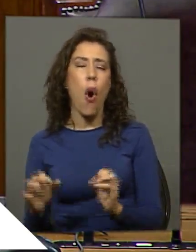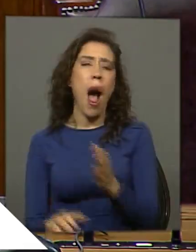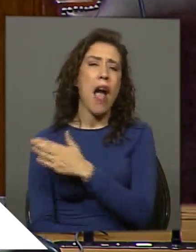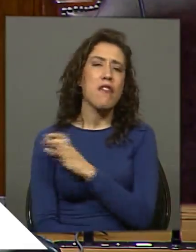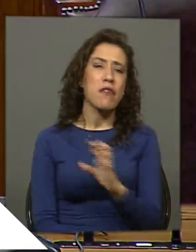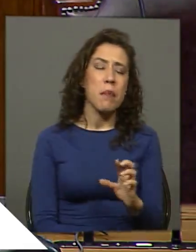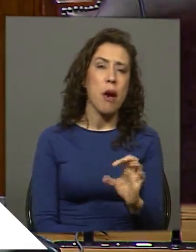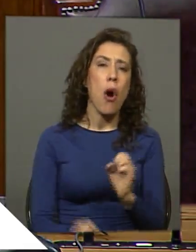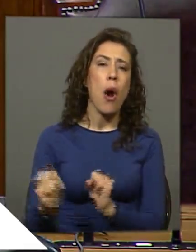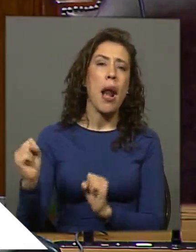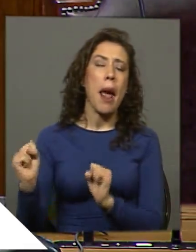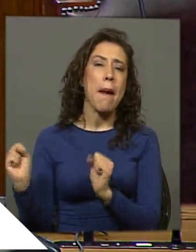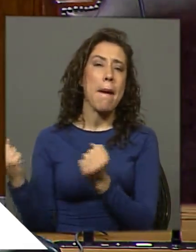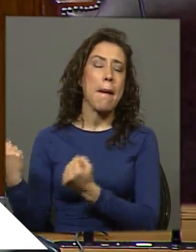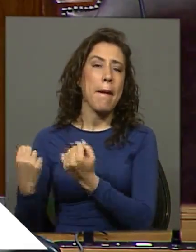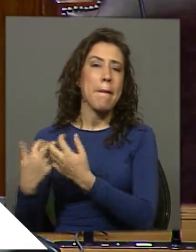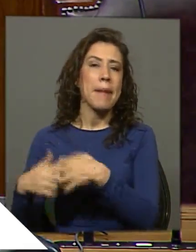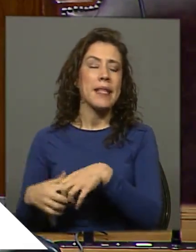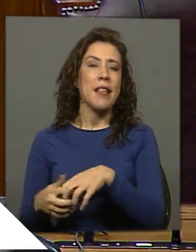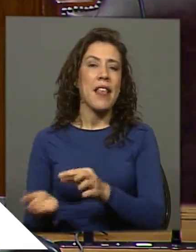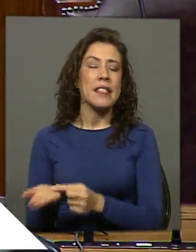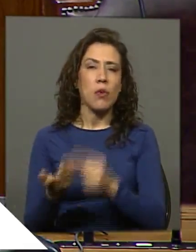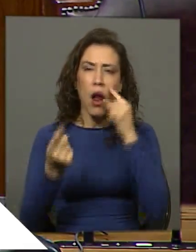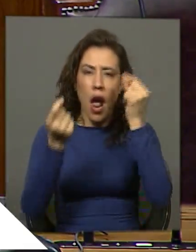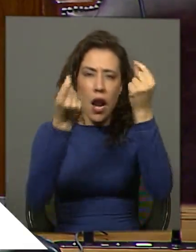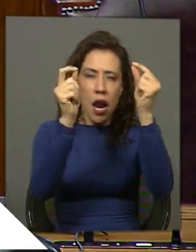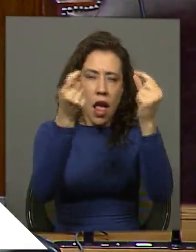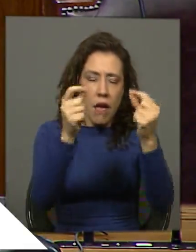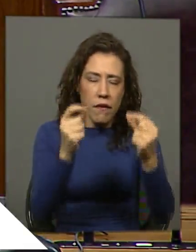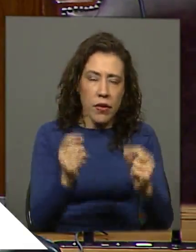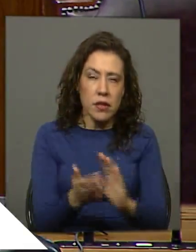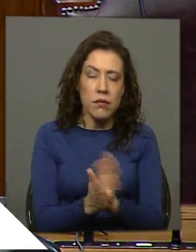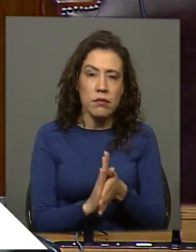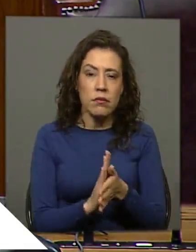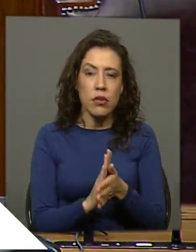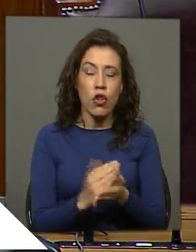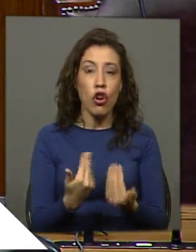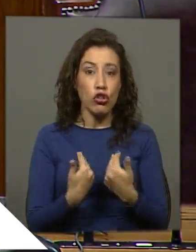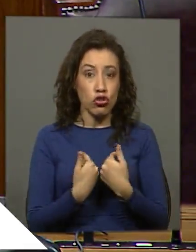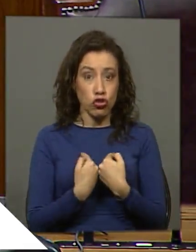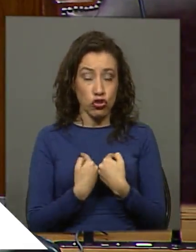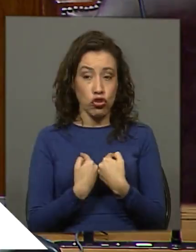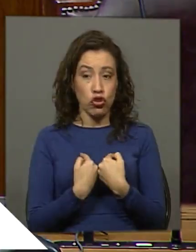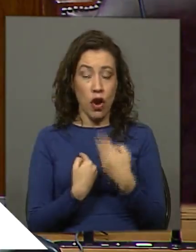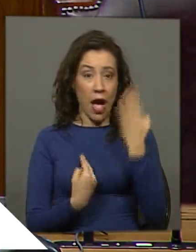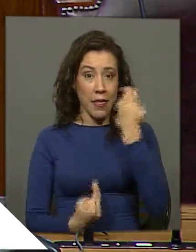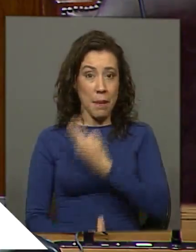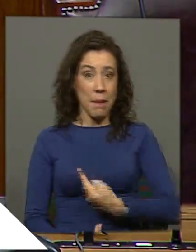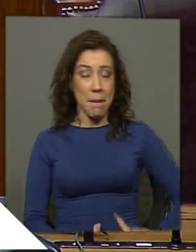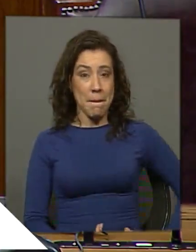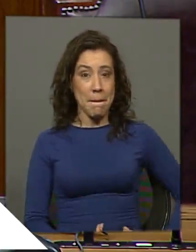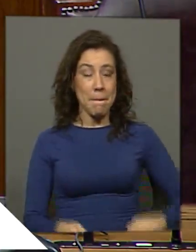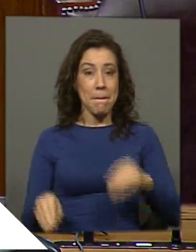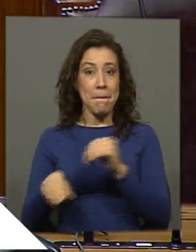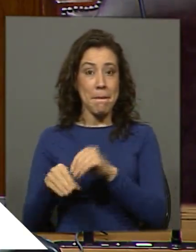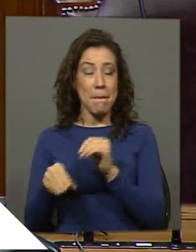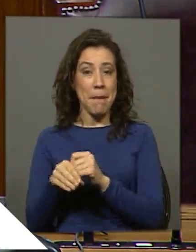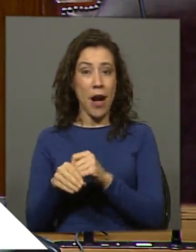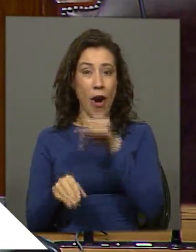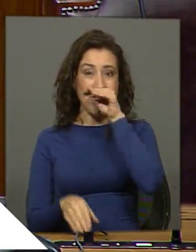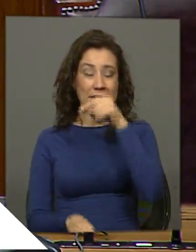en la compañía de seguro y revisa los procesos a mí me tocó como presidente de banco de estado ver